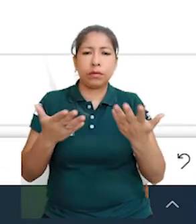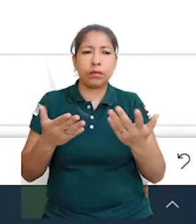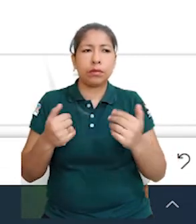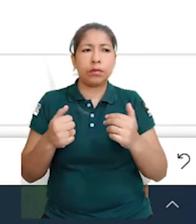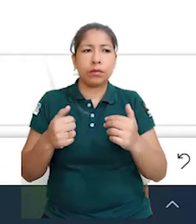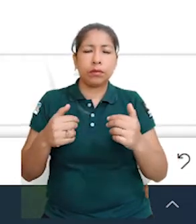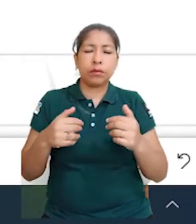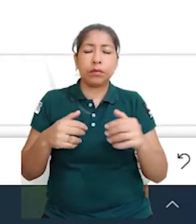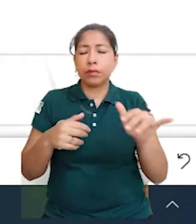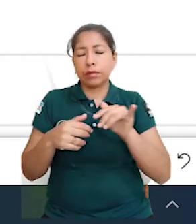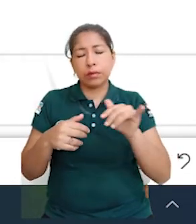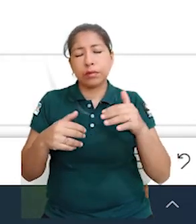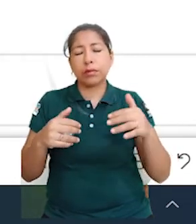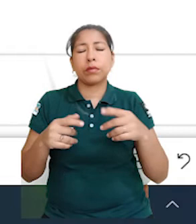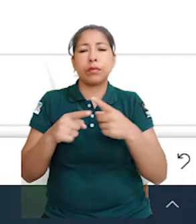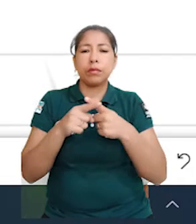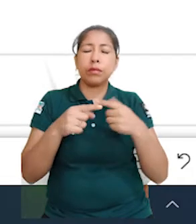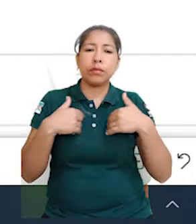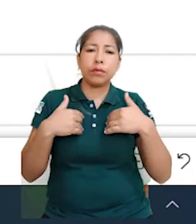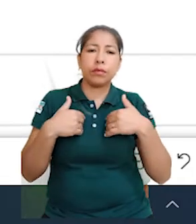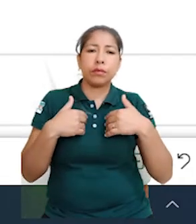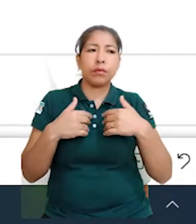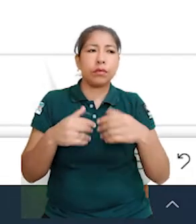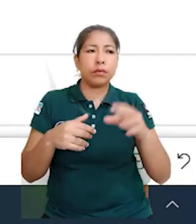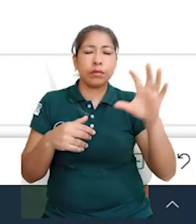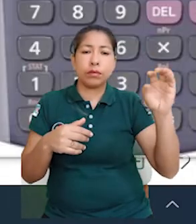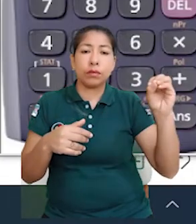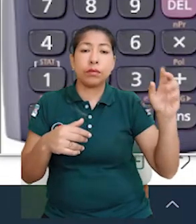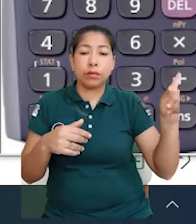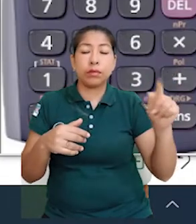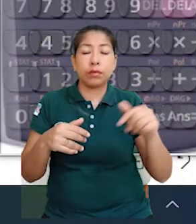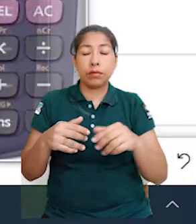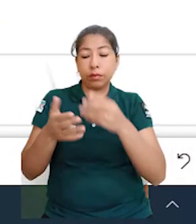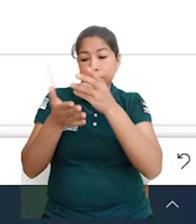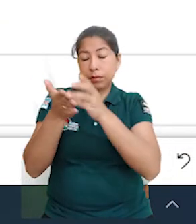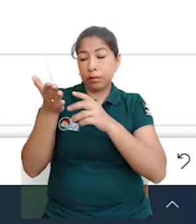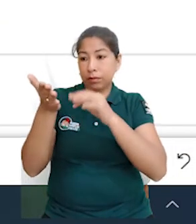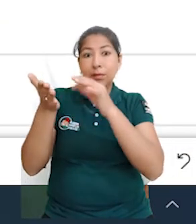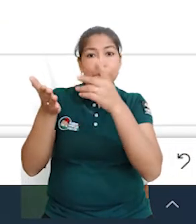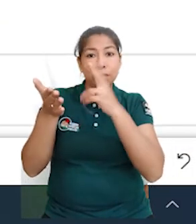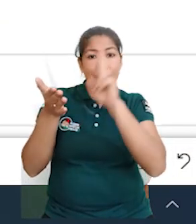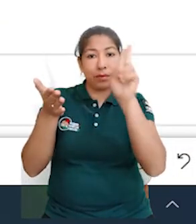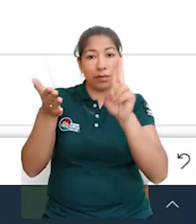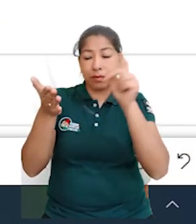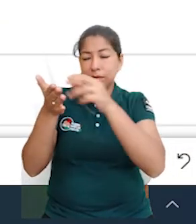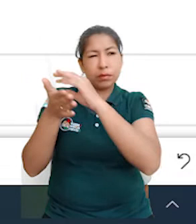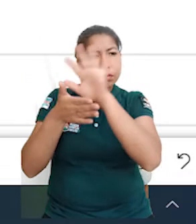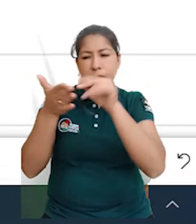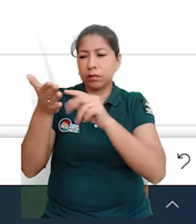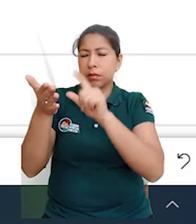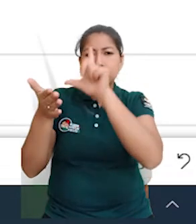logaritmos, nos tiene que dar como resultado 0.5. Vamos a ver. Tenemos nuestra calculadora,